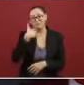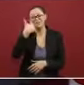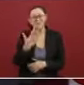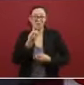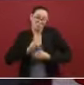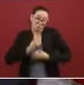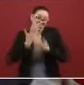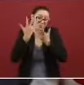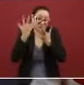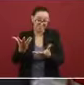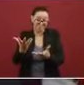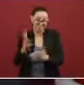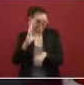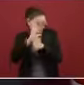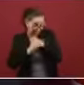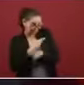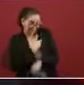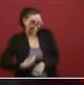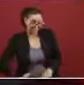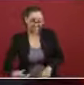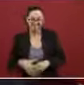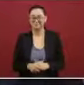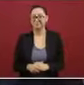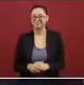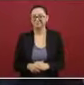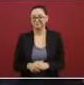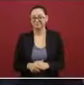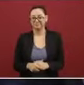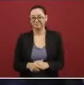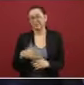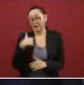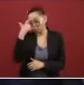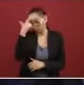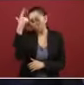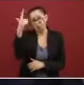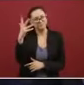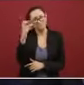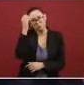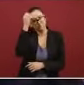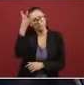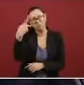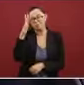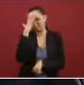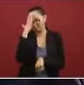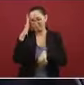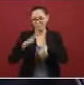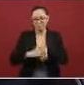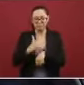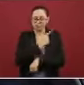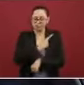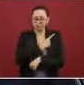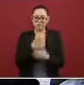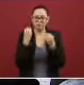las mamás, si no tiene inconveniente, señor presidente. No recuerdo el autor, pero es muy emotiva